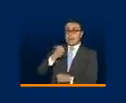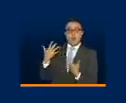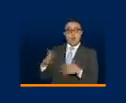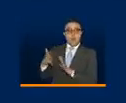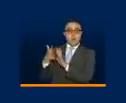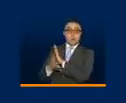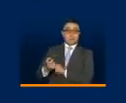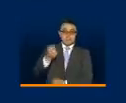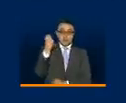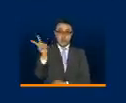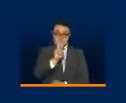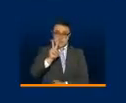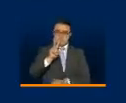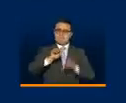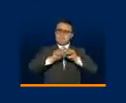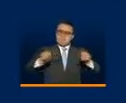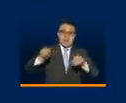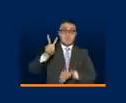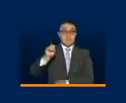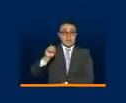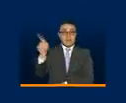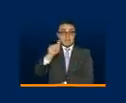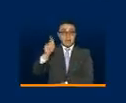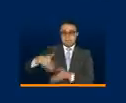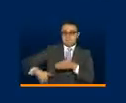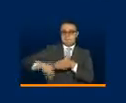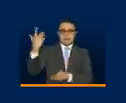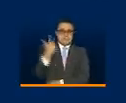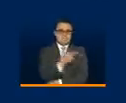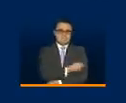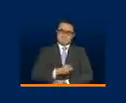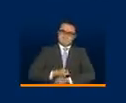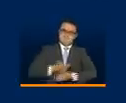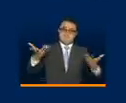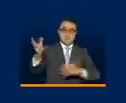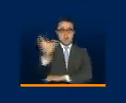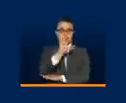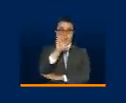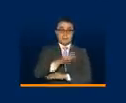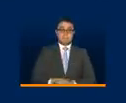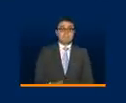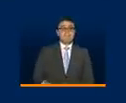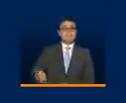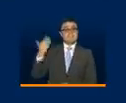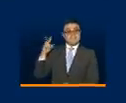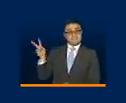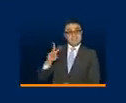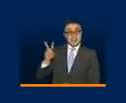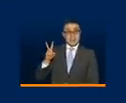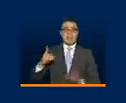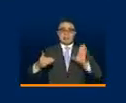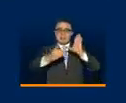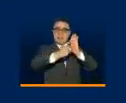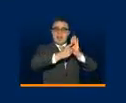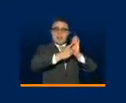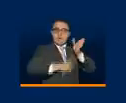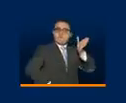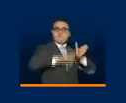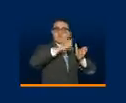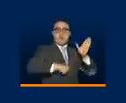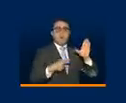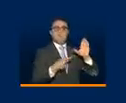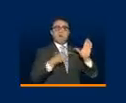viernes informábamos que el 20 de febrero empezaría el ciclo de vacunación en nuestro país. También el pasado viernes firmamos el decreto que reglamenta el Plan